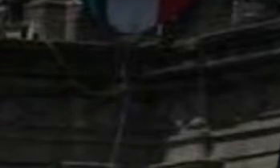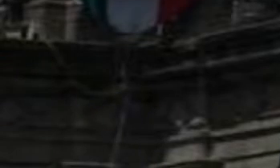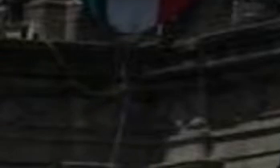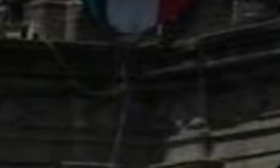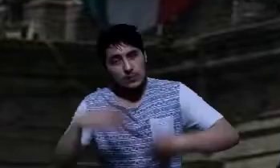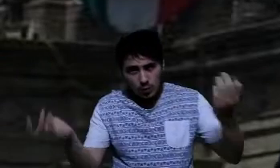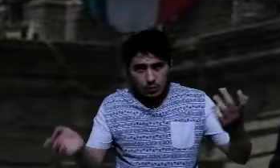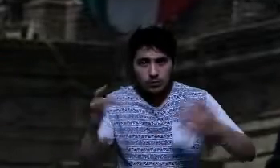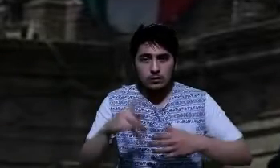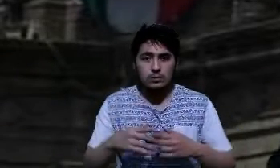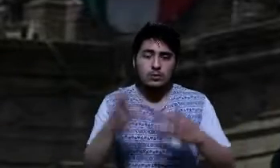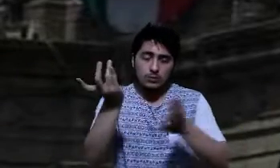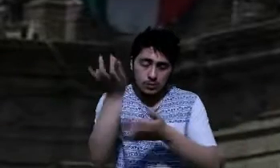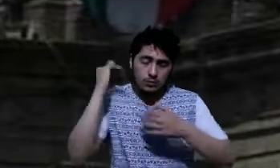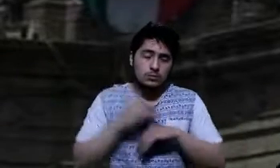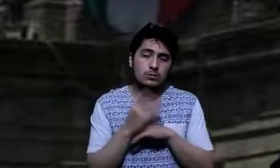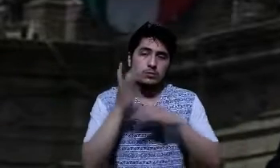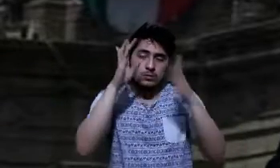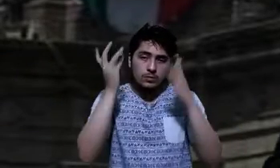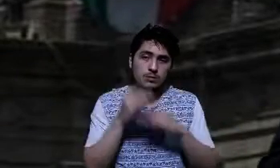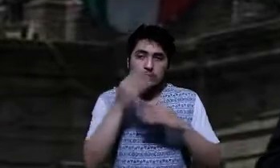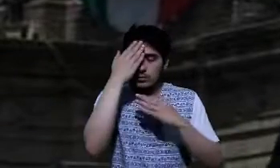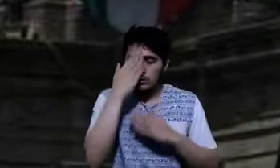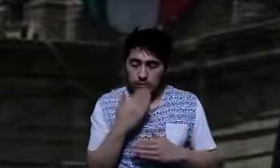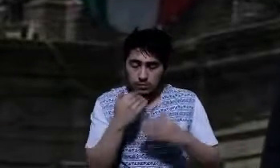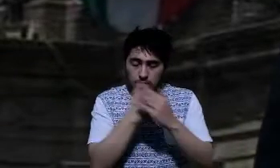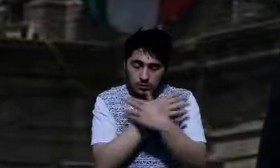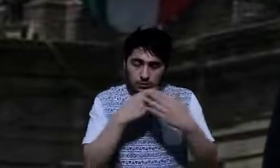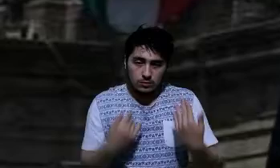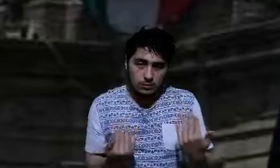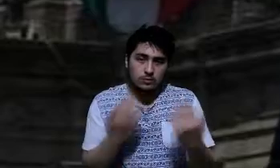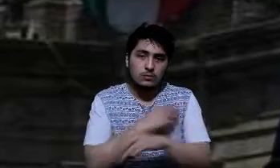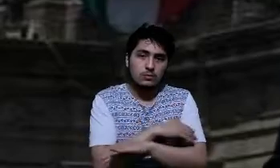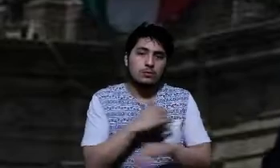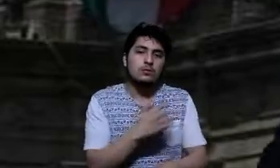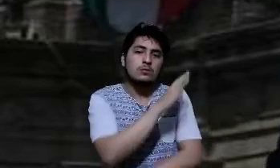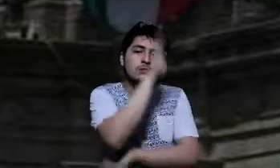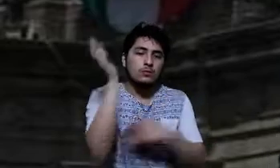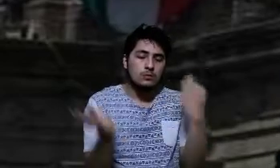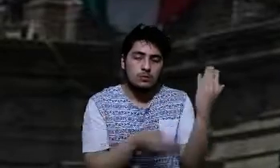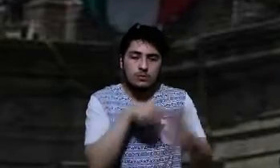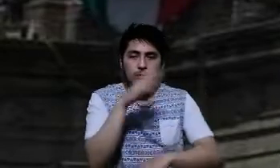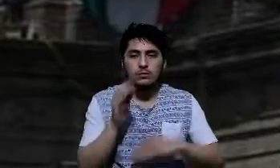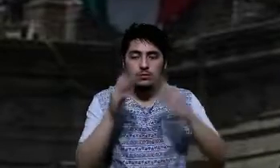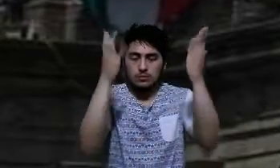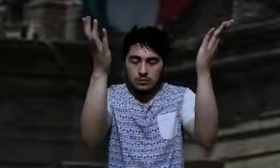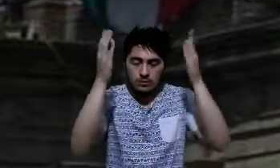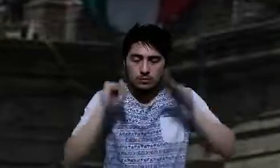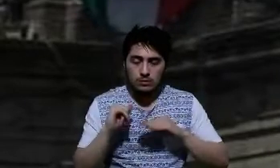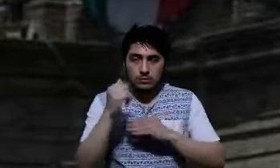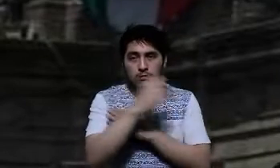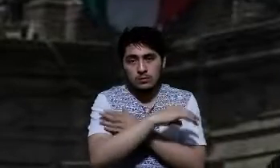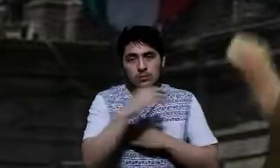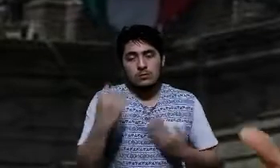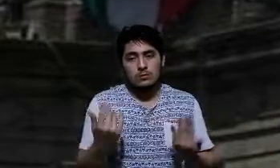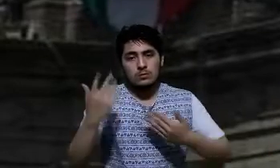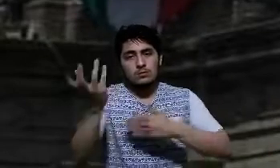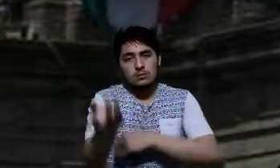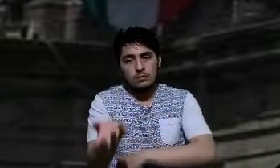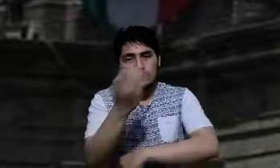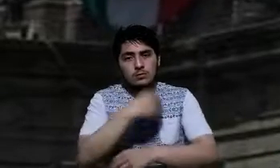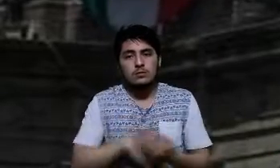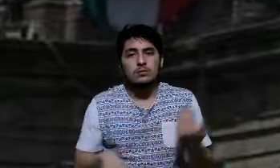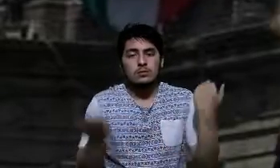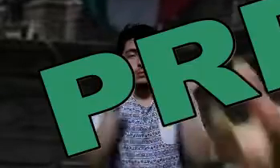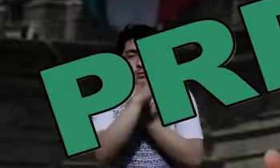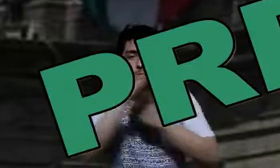con esto? Es de que el dinero es de quien lo trabaja. Y como yo soy el que trabaja más, pues porque no